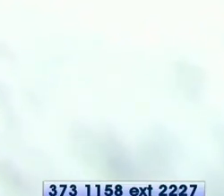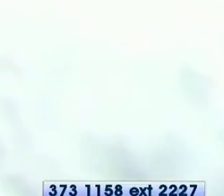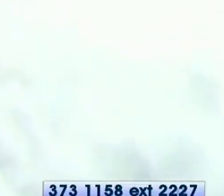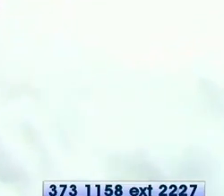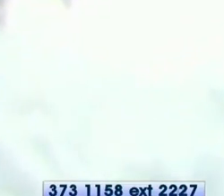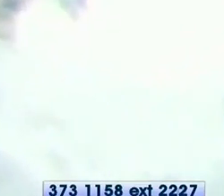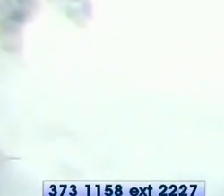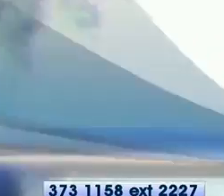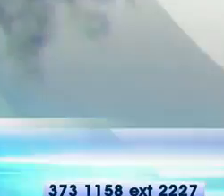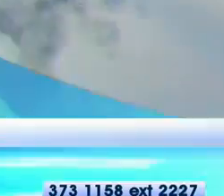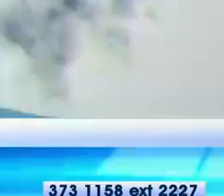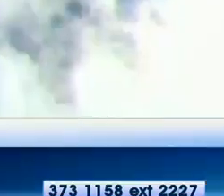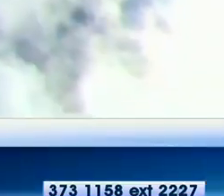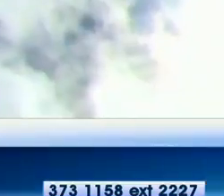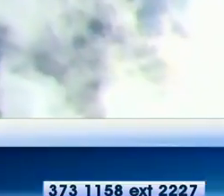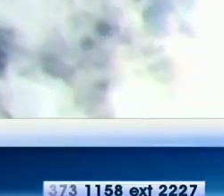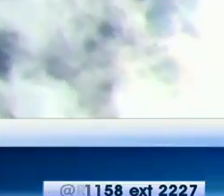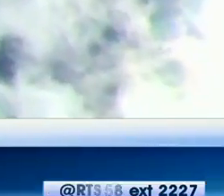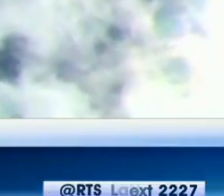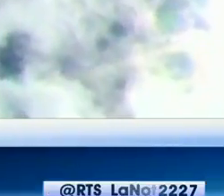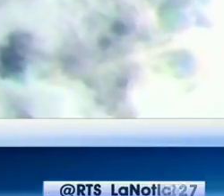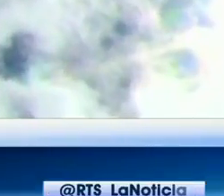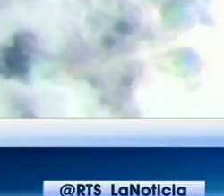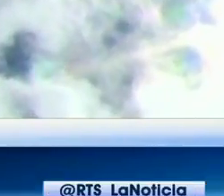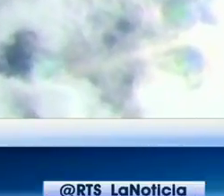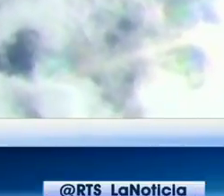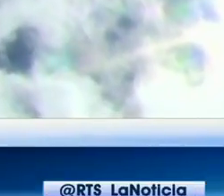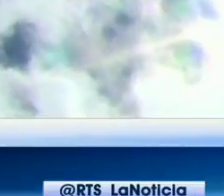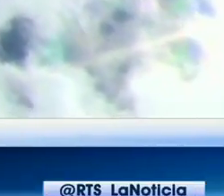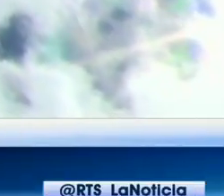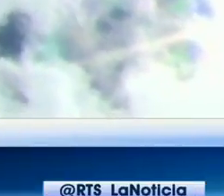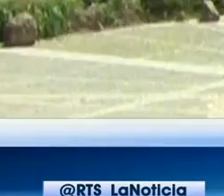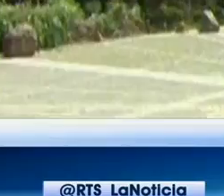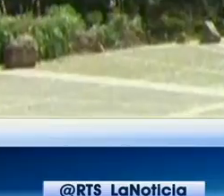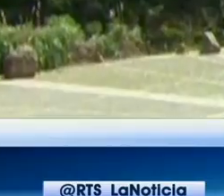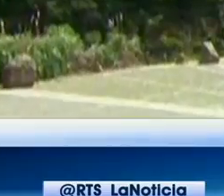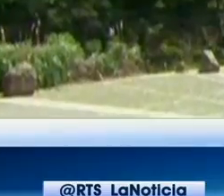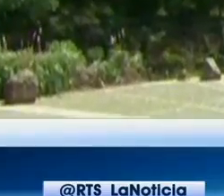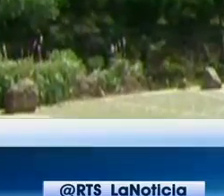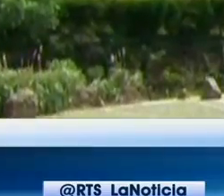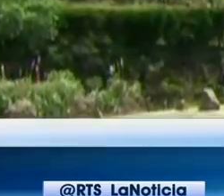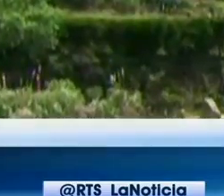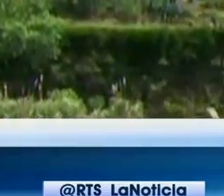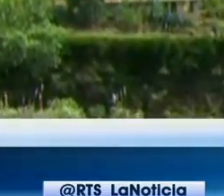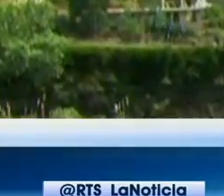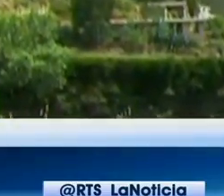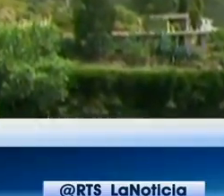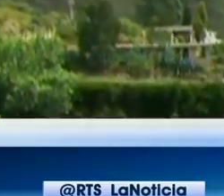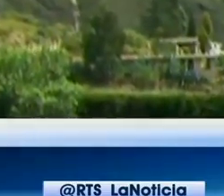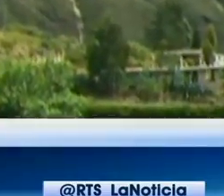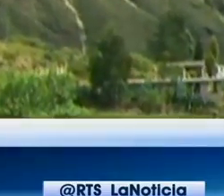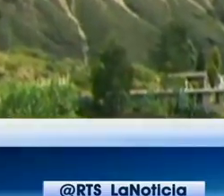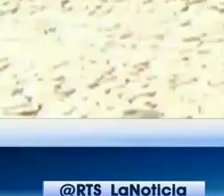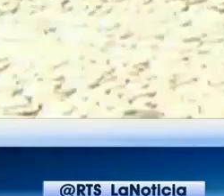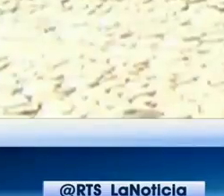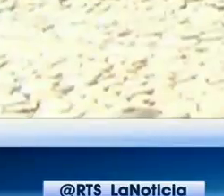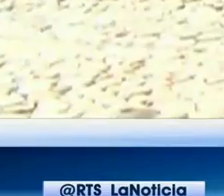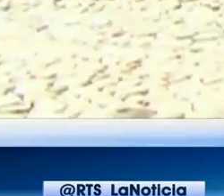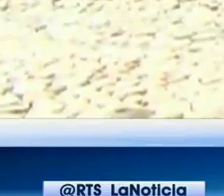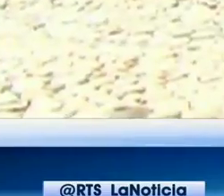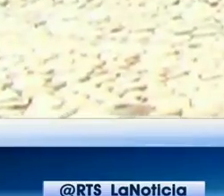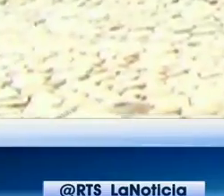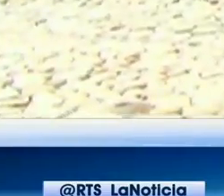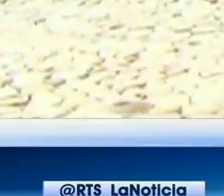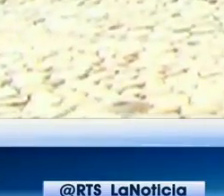El reloj solar es el único monumento de la mitad del mundo que se encuentra sobre la línea ecuatorial o paralelo cero. Constituye un gran reloj solar